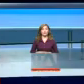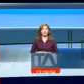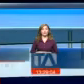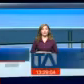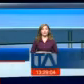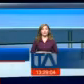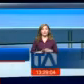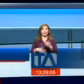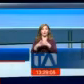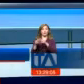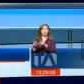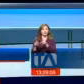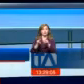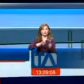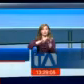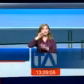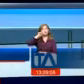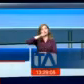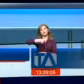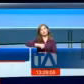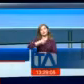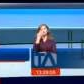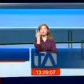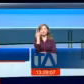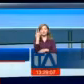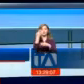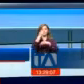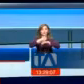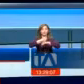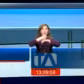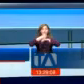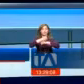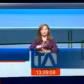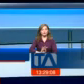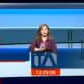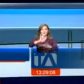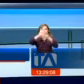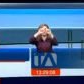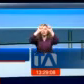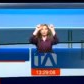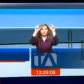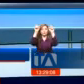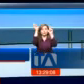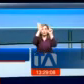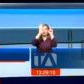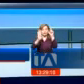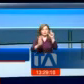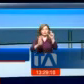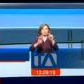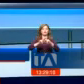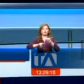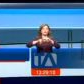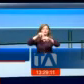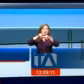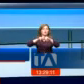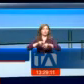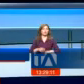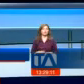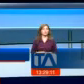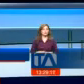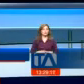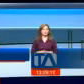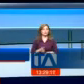Todo listo para la reunión que mantendrán mañana 4 autoridades del país con el representante de la empresa Odebrecht. La idea es establecer un mecanismo